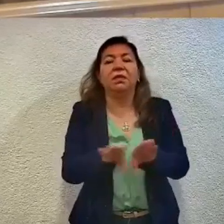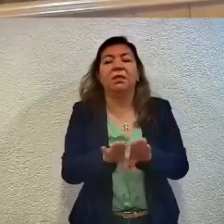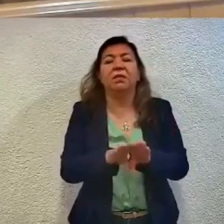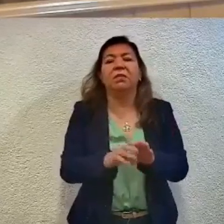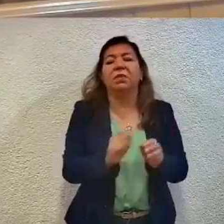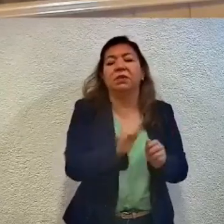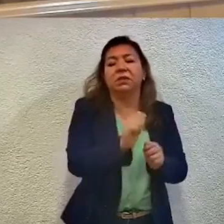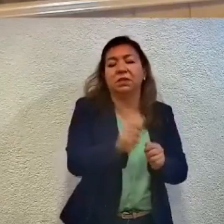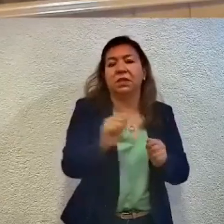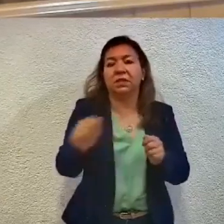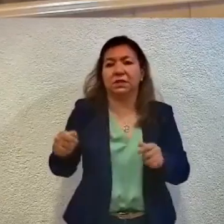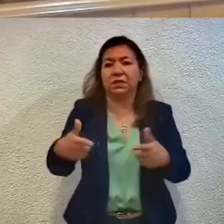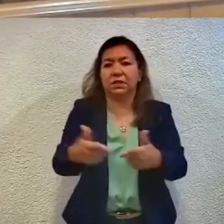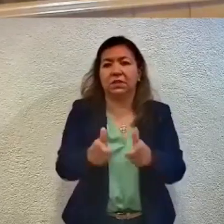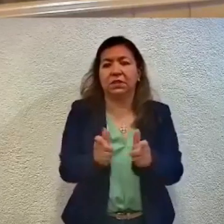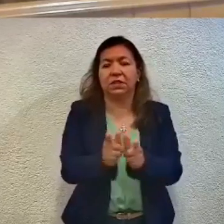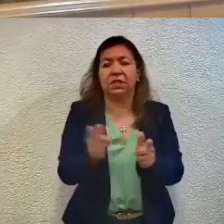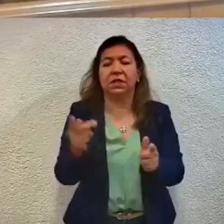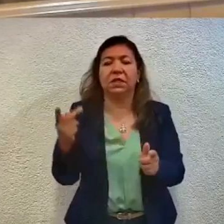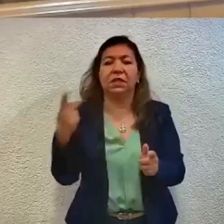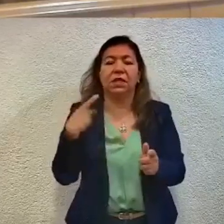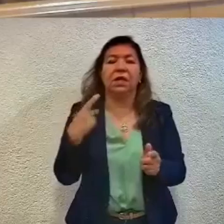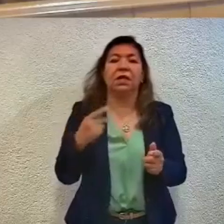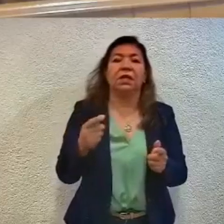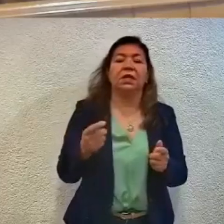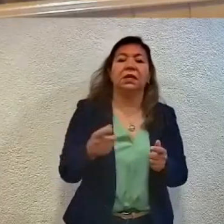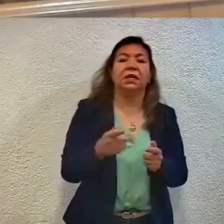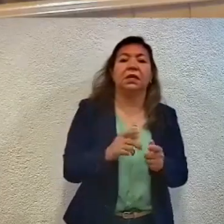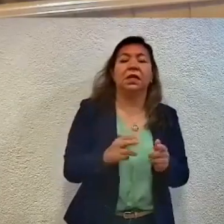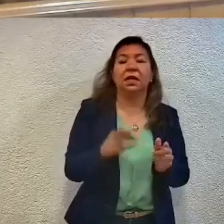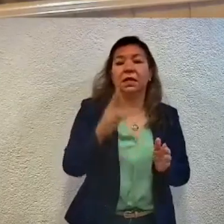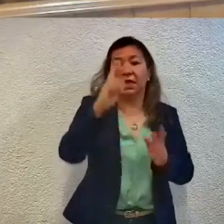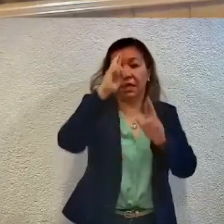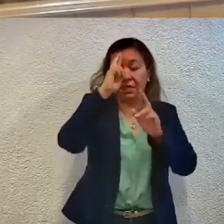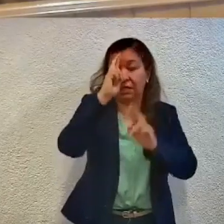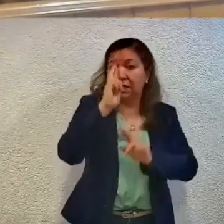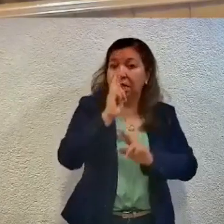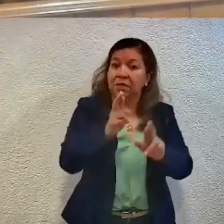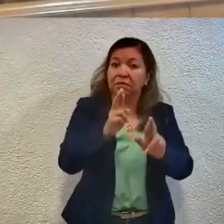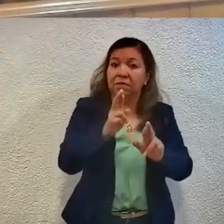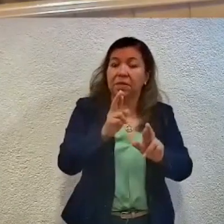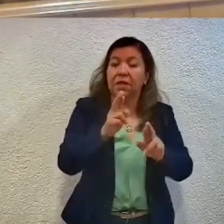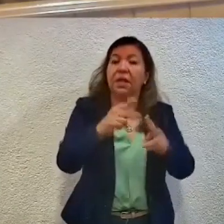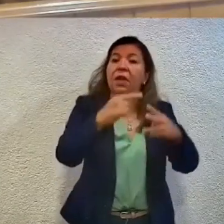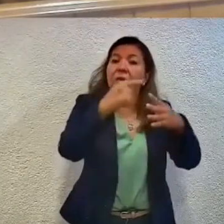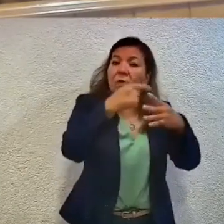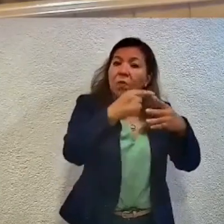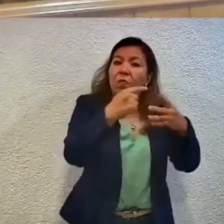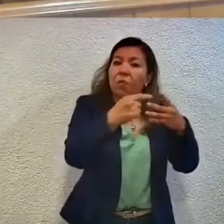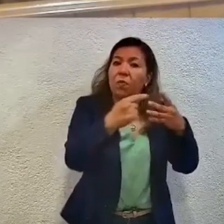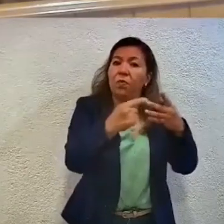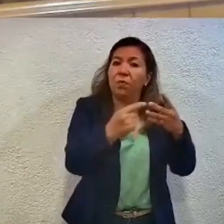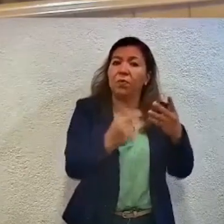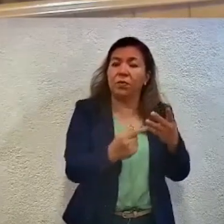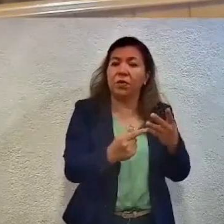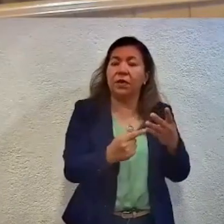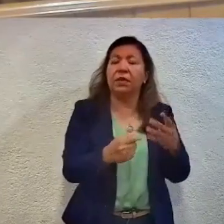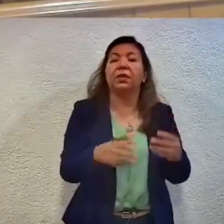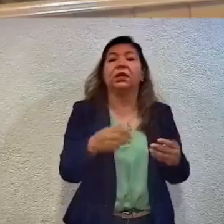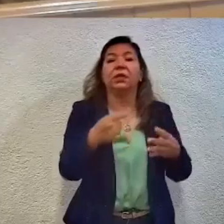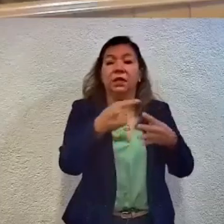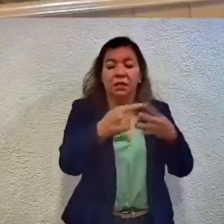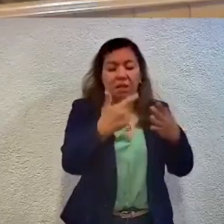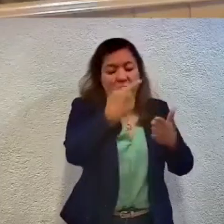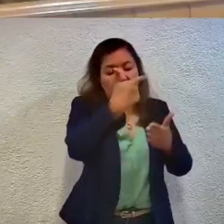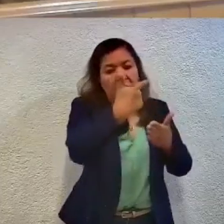de autodeterminación y autoorganización de los partidos PES, Morena y MC, al no respetar el orden de prelación